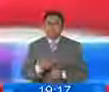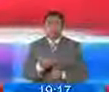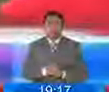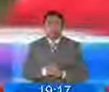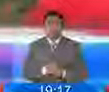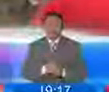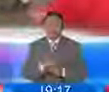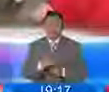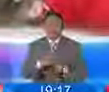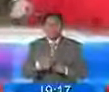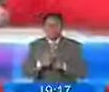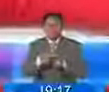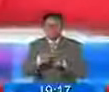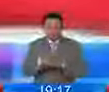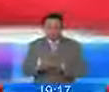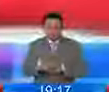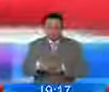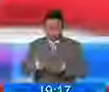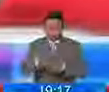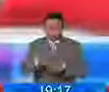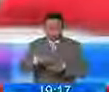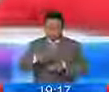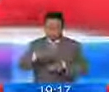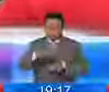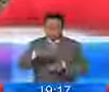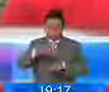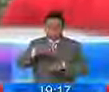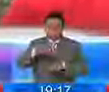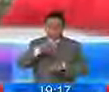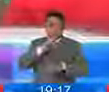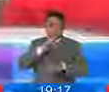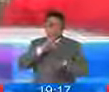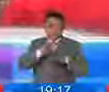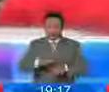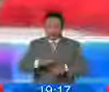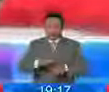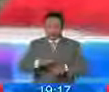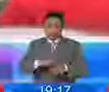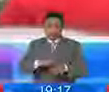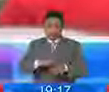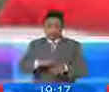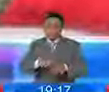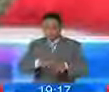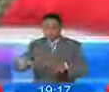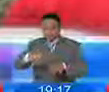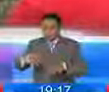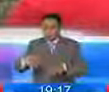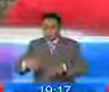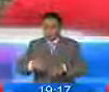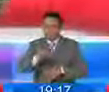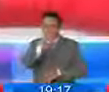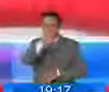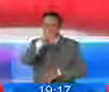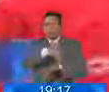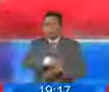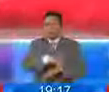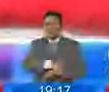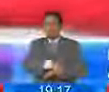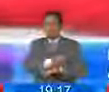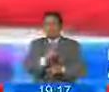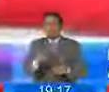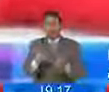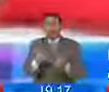Y una vez que el salado comienza a subir para arriba, esta agua se estanque y no corre. Ya más o menos gota de 5 de la tarde y si Dios quiere no